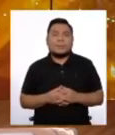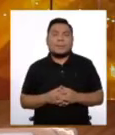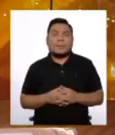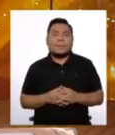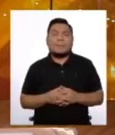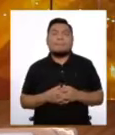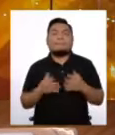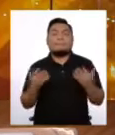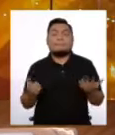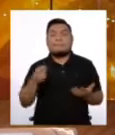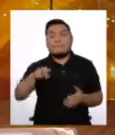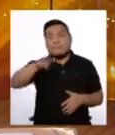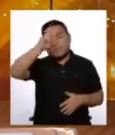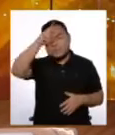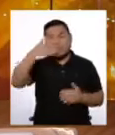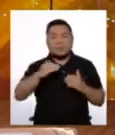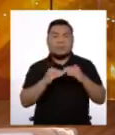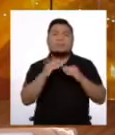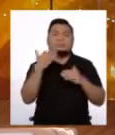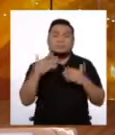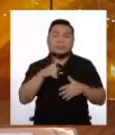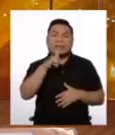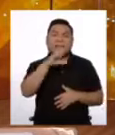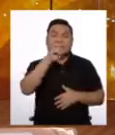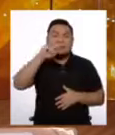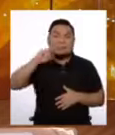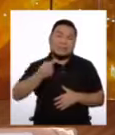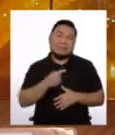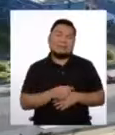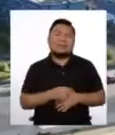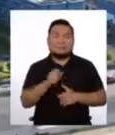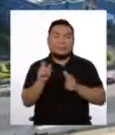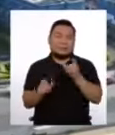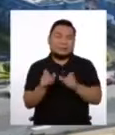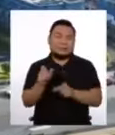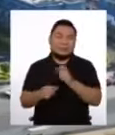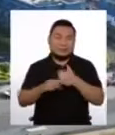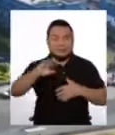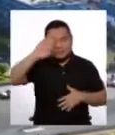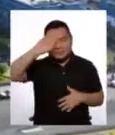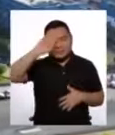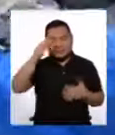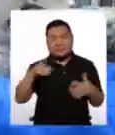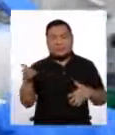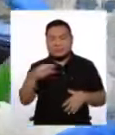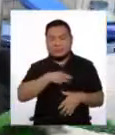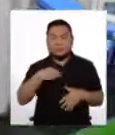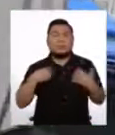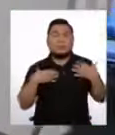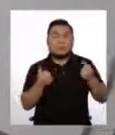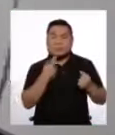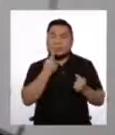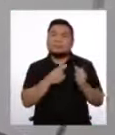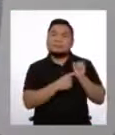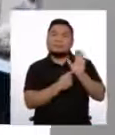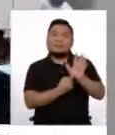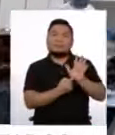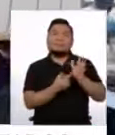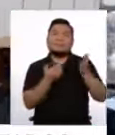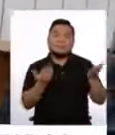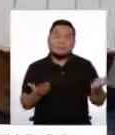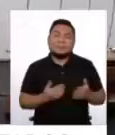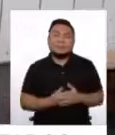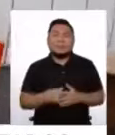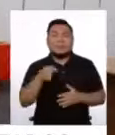Bien, y el Perú superó los 100.000 casos de contagio de COVID-19, así lo reportó el ministro de Salud, señalando que